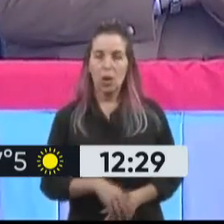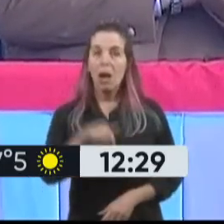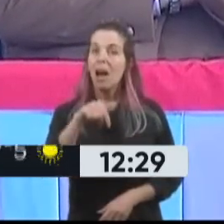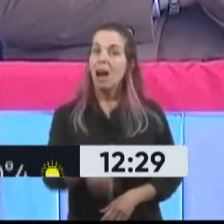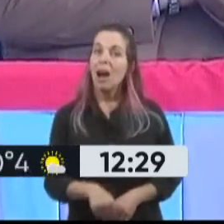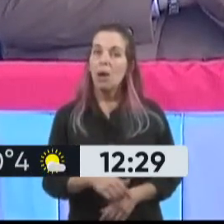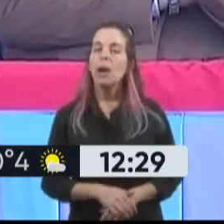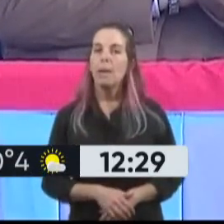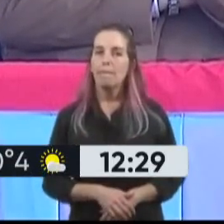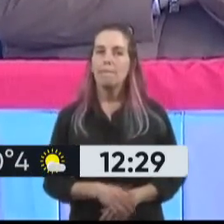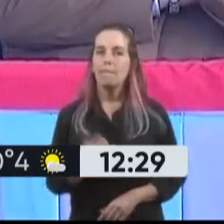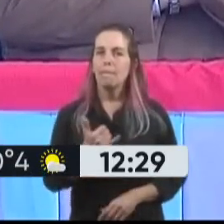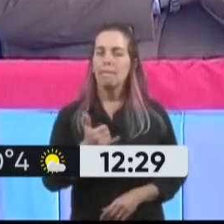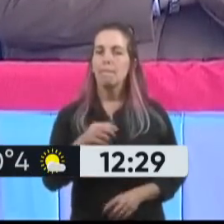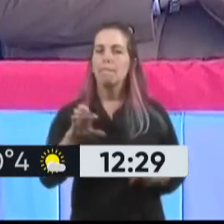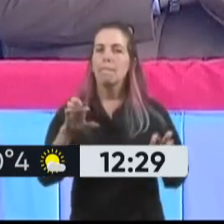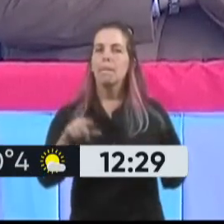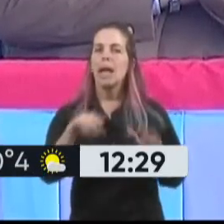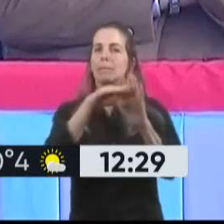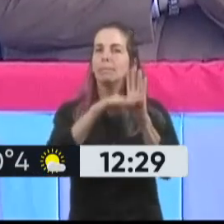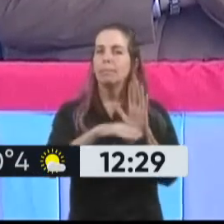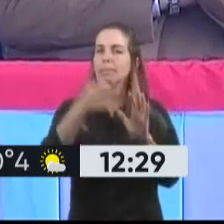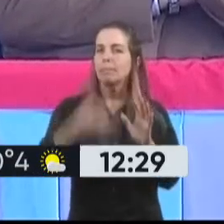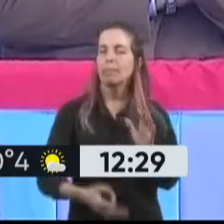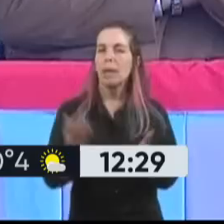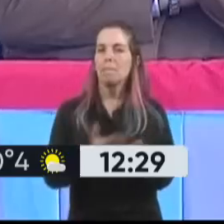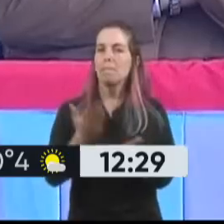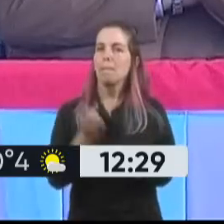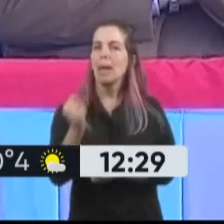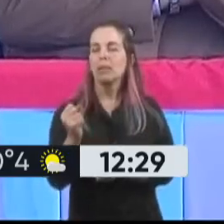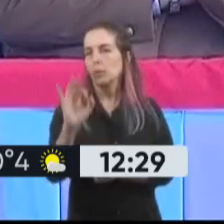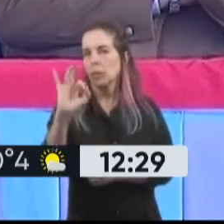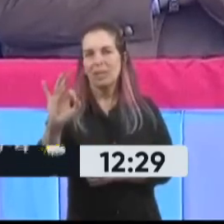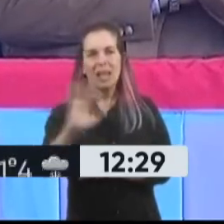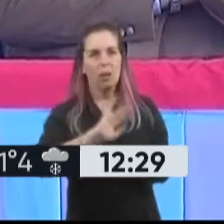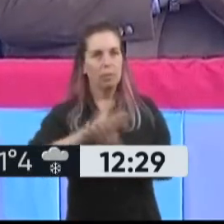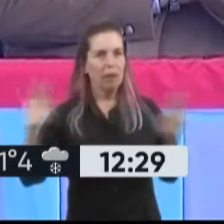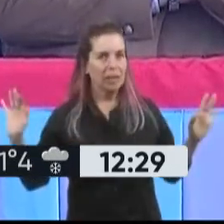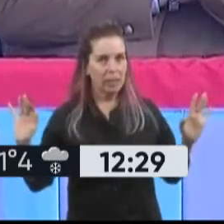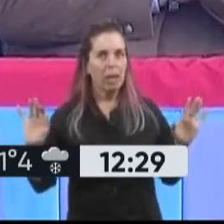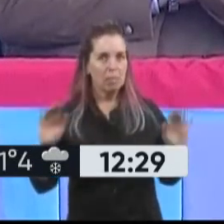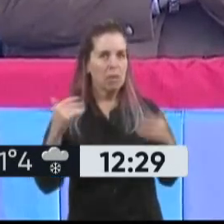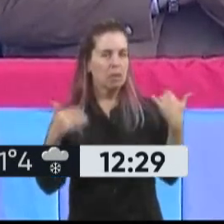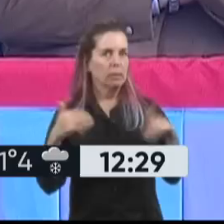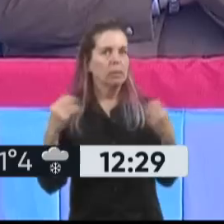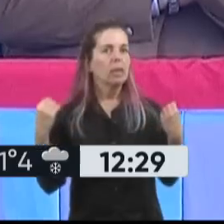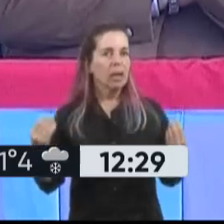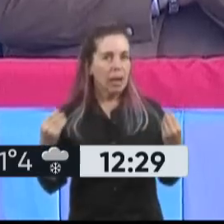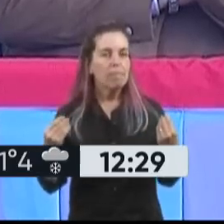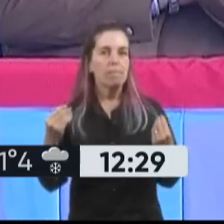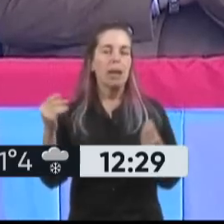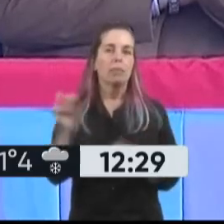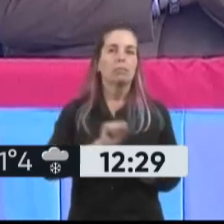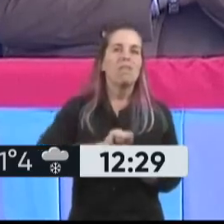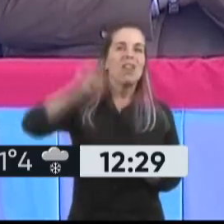ahora estamos con un programa directamente de emisión cero, de modo tal de acelerar la convergencia de la inflación